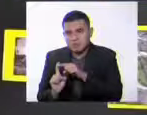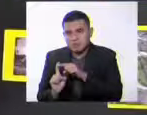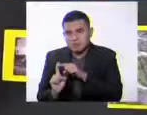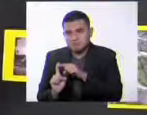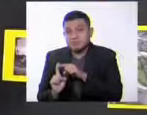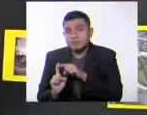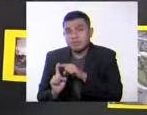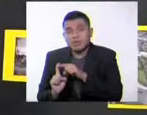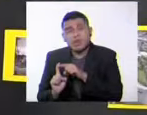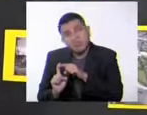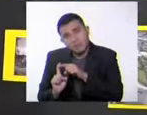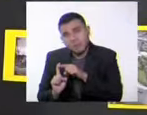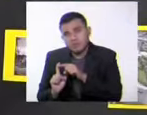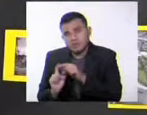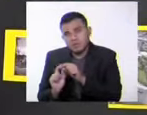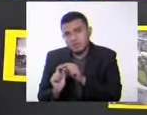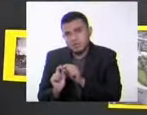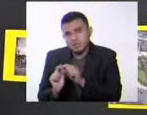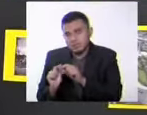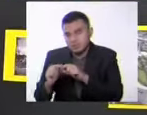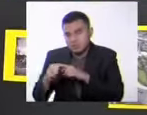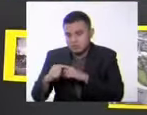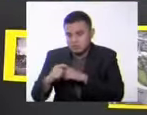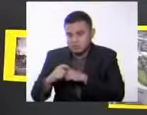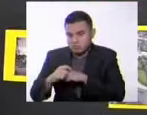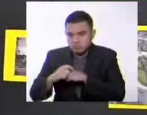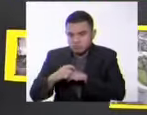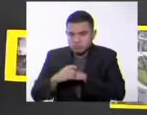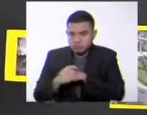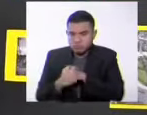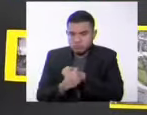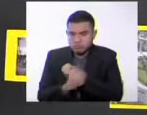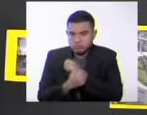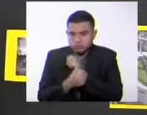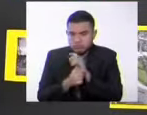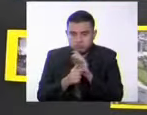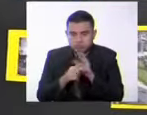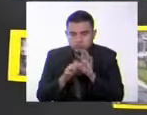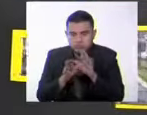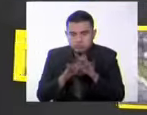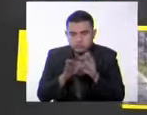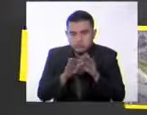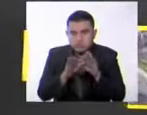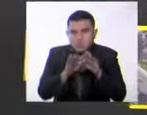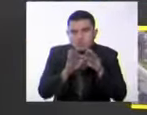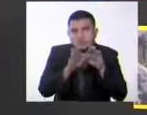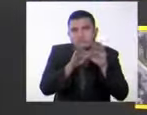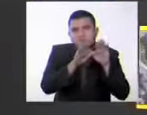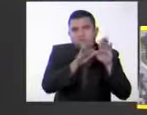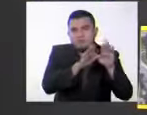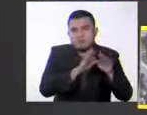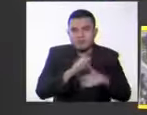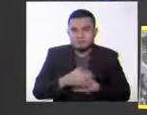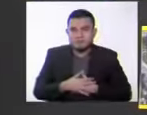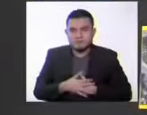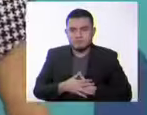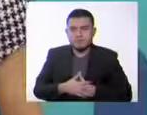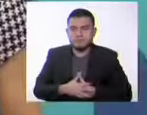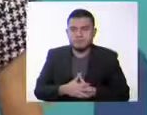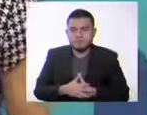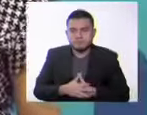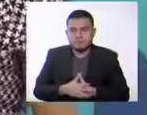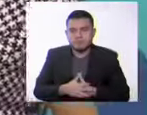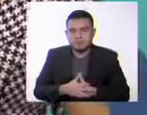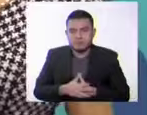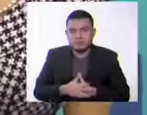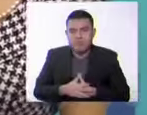que después salga ya en este caso el insecto, el animalito, como una mariposa. Una ¿no? mariposa. Entonces aquí también